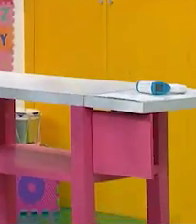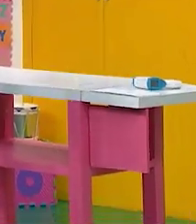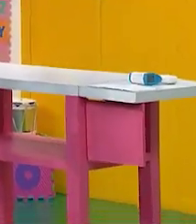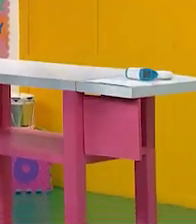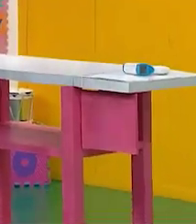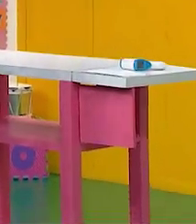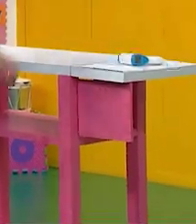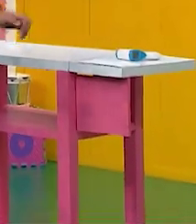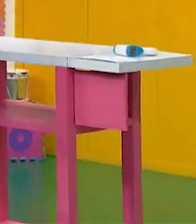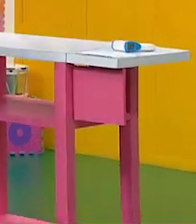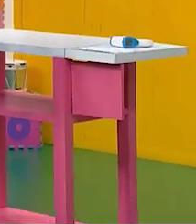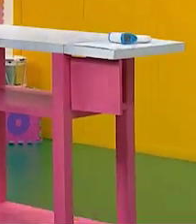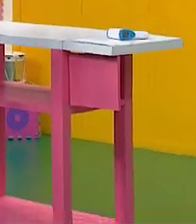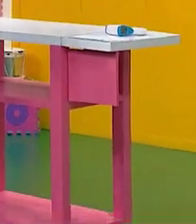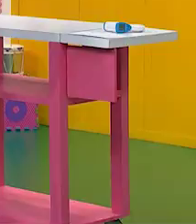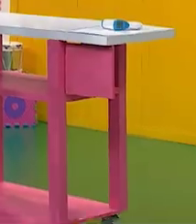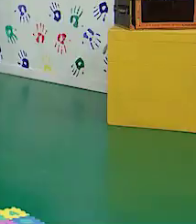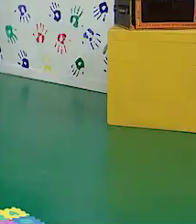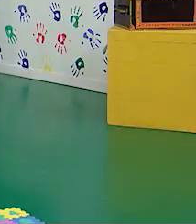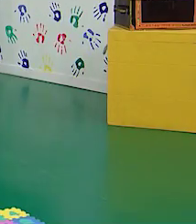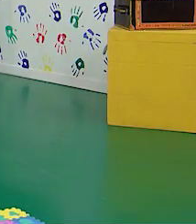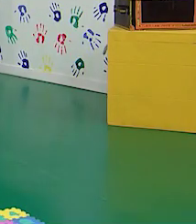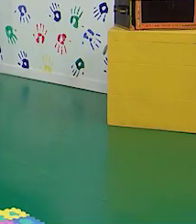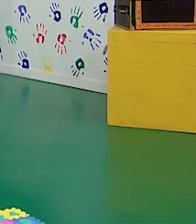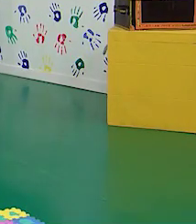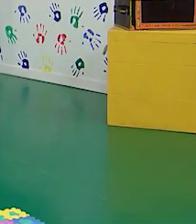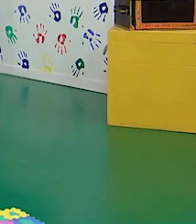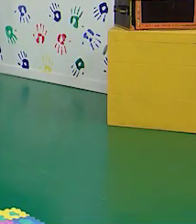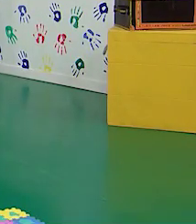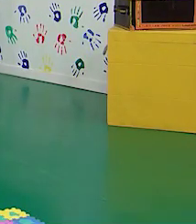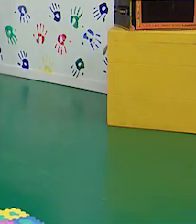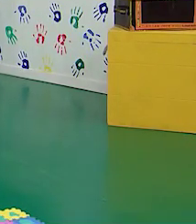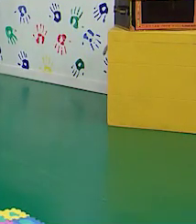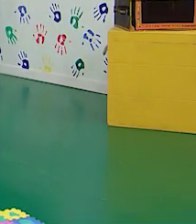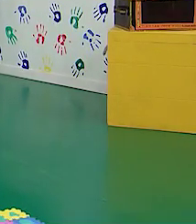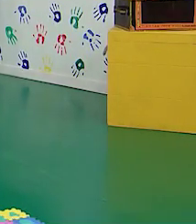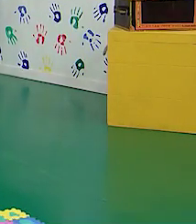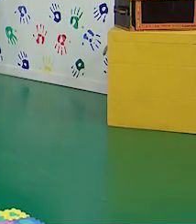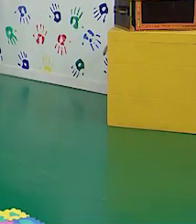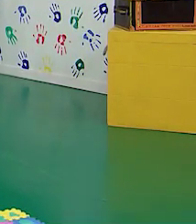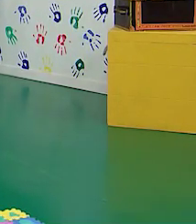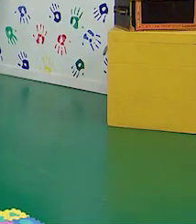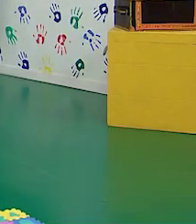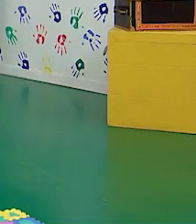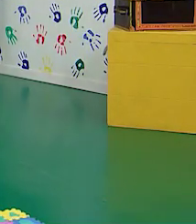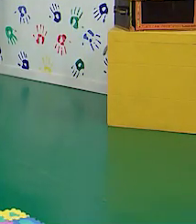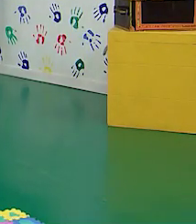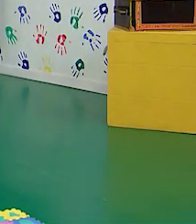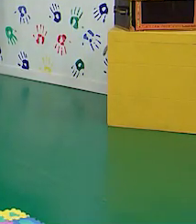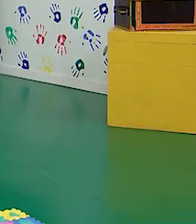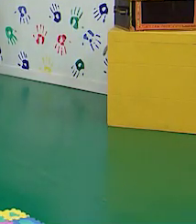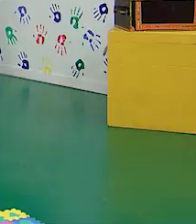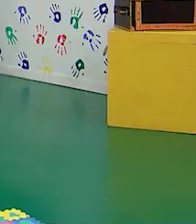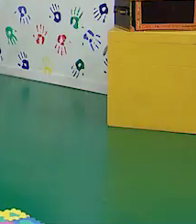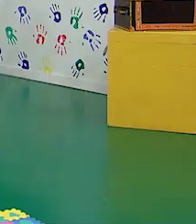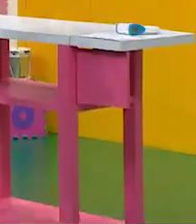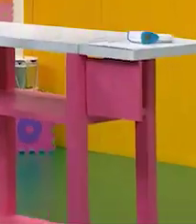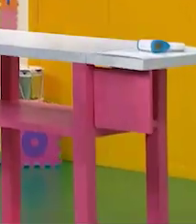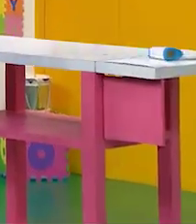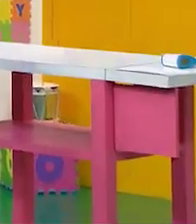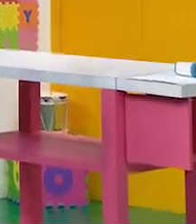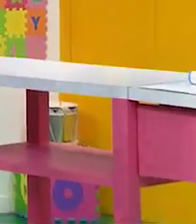4, 5, 6, 7, 8, 9, 10, 11,